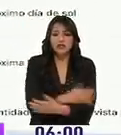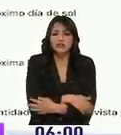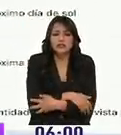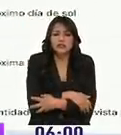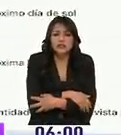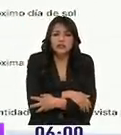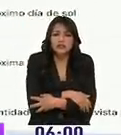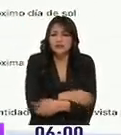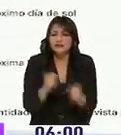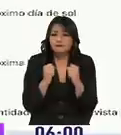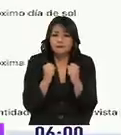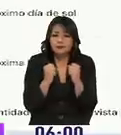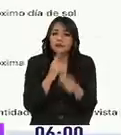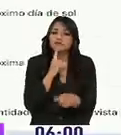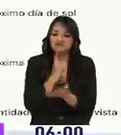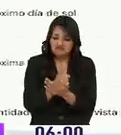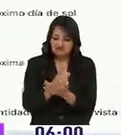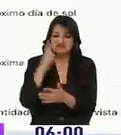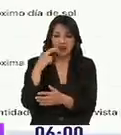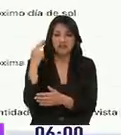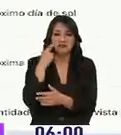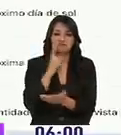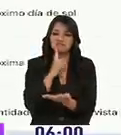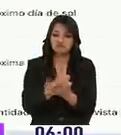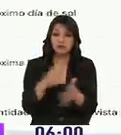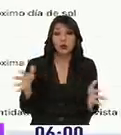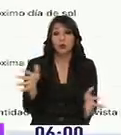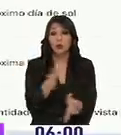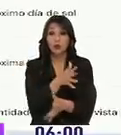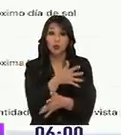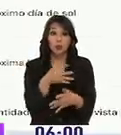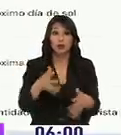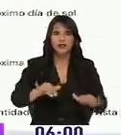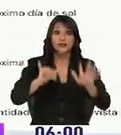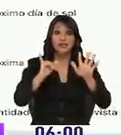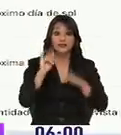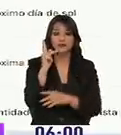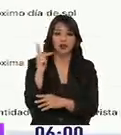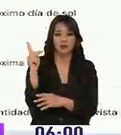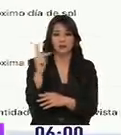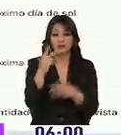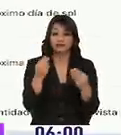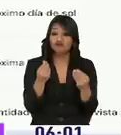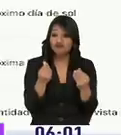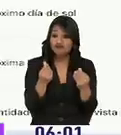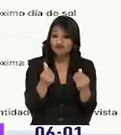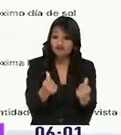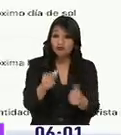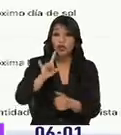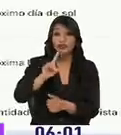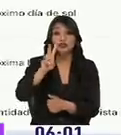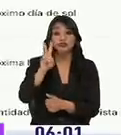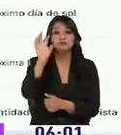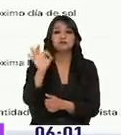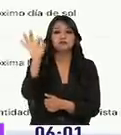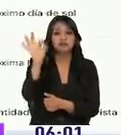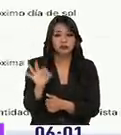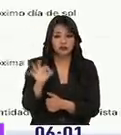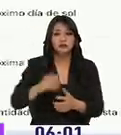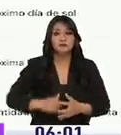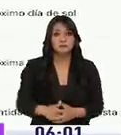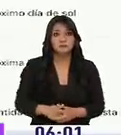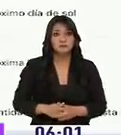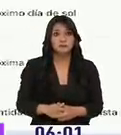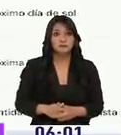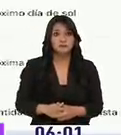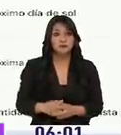frío hace. Y la verdad que sí, el viento está en 6 kilómetros, humedad en el 82%. El pronóstico para